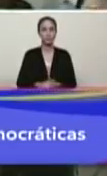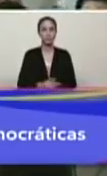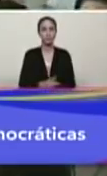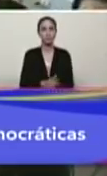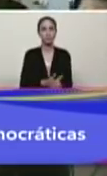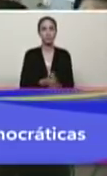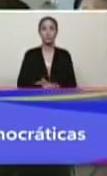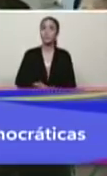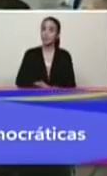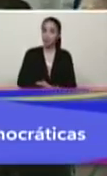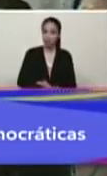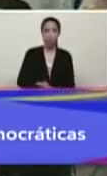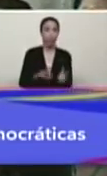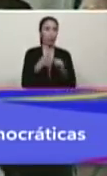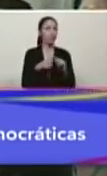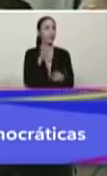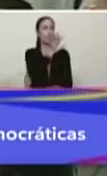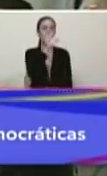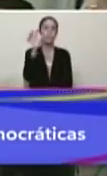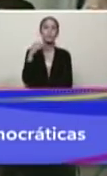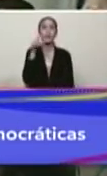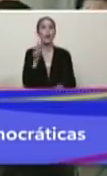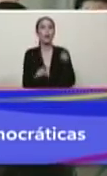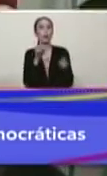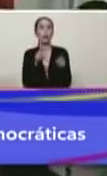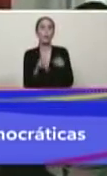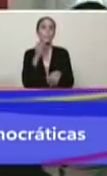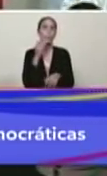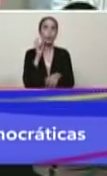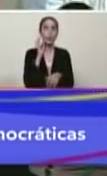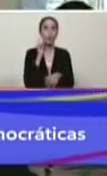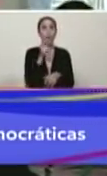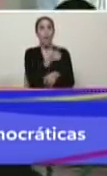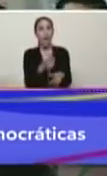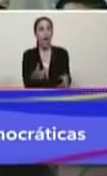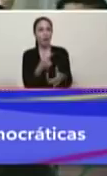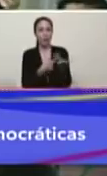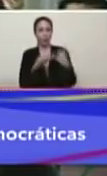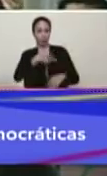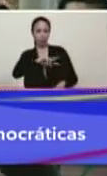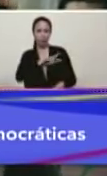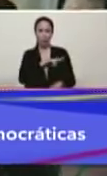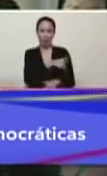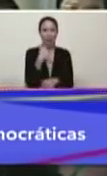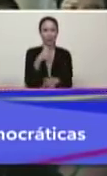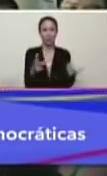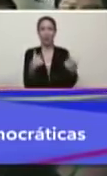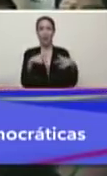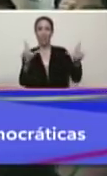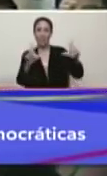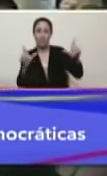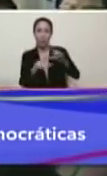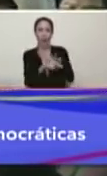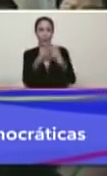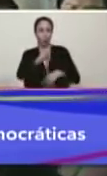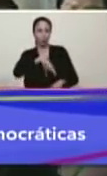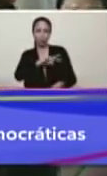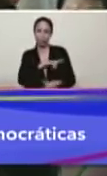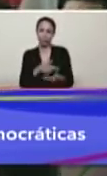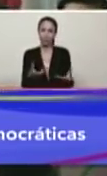media. Venimos de países en donde se creen las fake news de los medios de comunicación. We